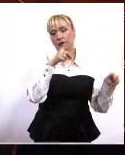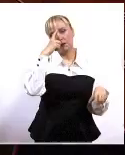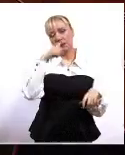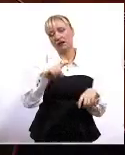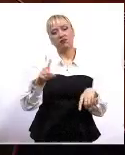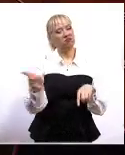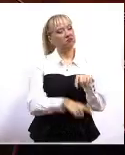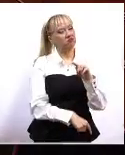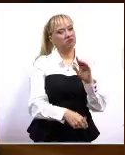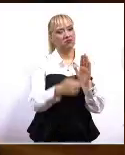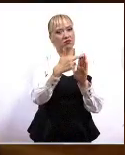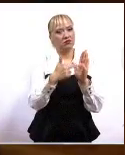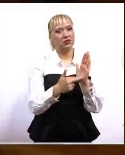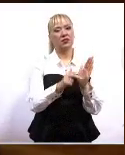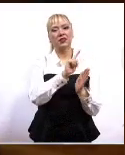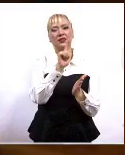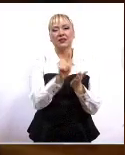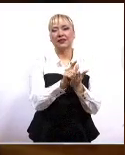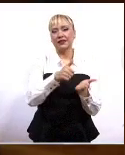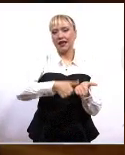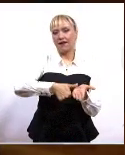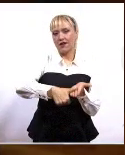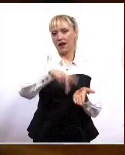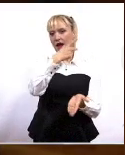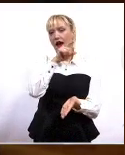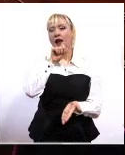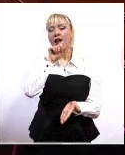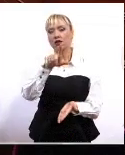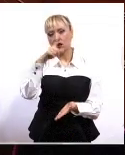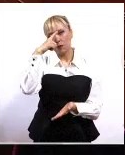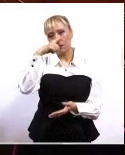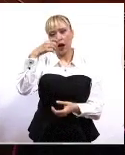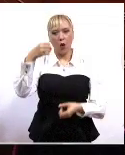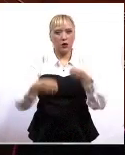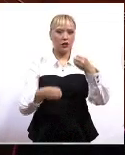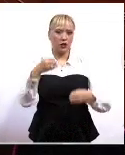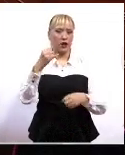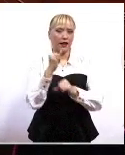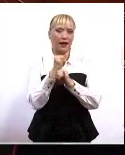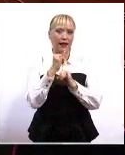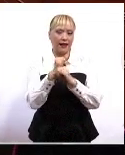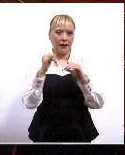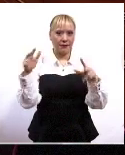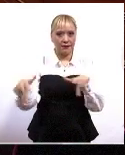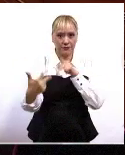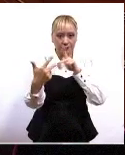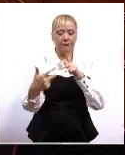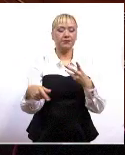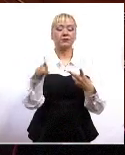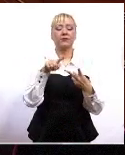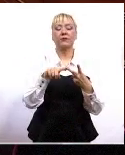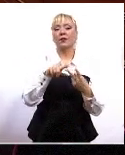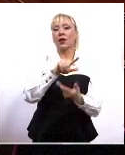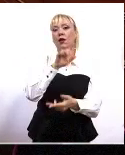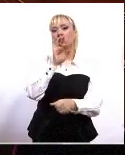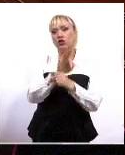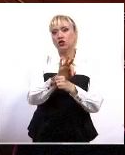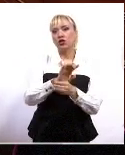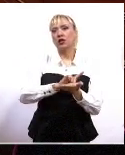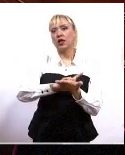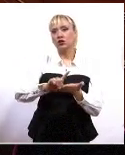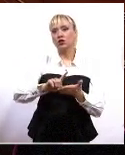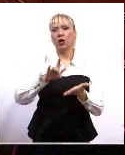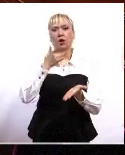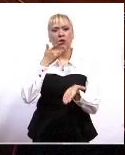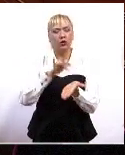invalidar disposiciones del Código de Procedimientos Civiles de Jalisco en materia de juicio en línea, de la Ley para la Atención, Protección de los Derechos y Apoyo a